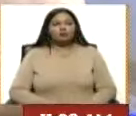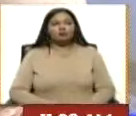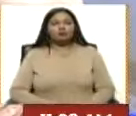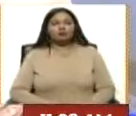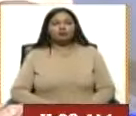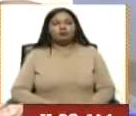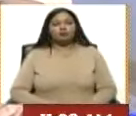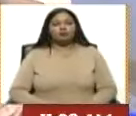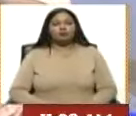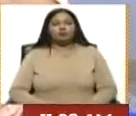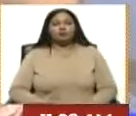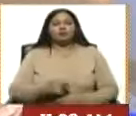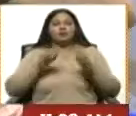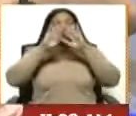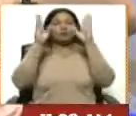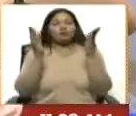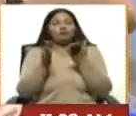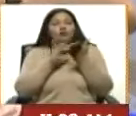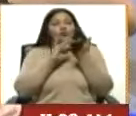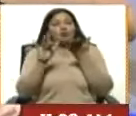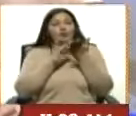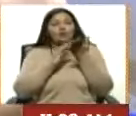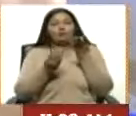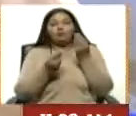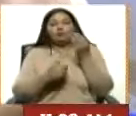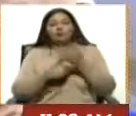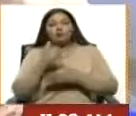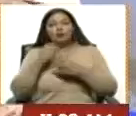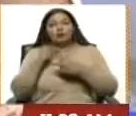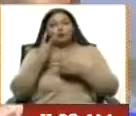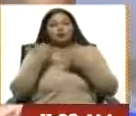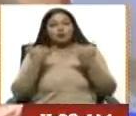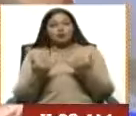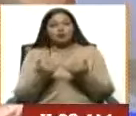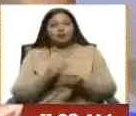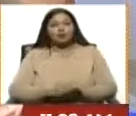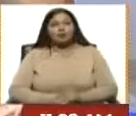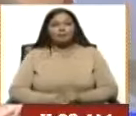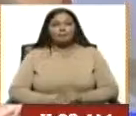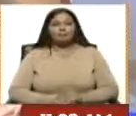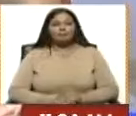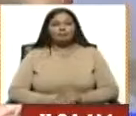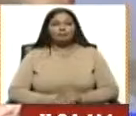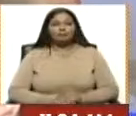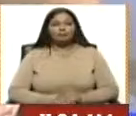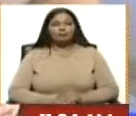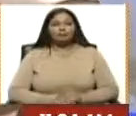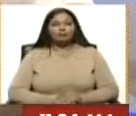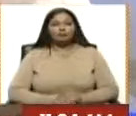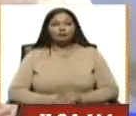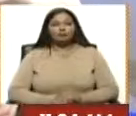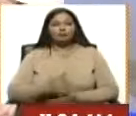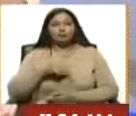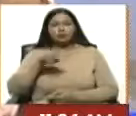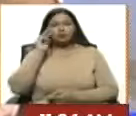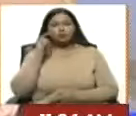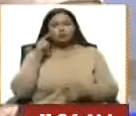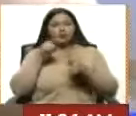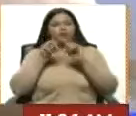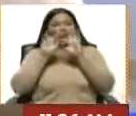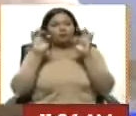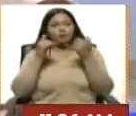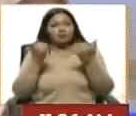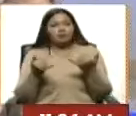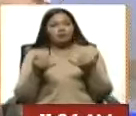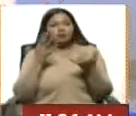mundo de lo digital, hay muchísimas, muchísimas voces, pero la censura ya no está detrás del dueño de aquel medio, que